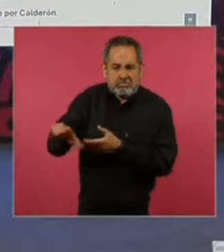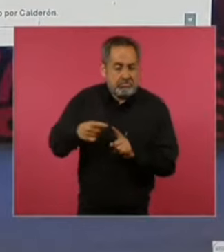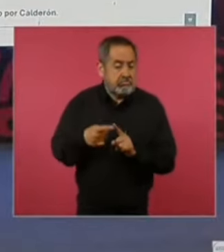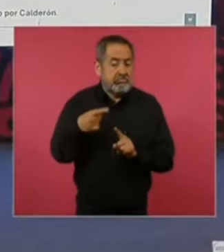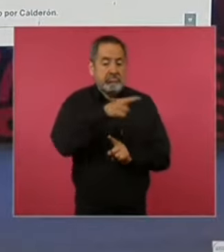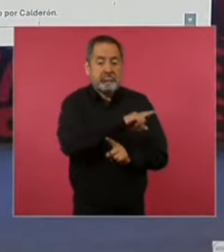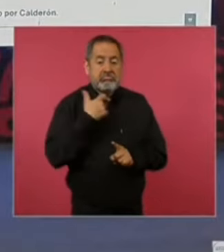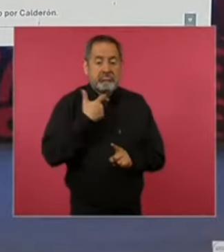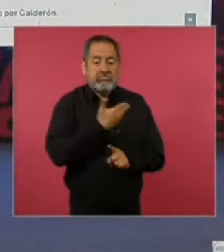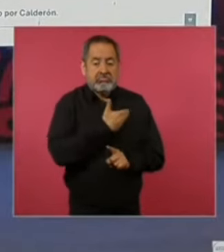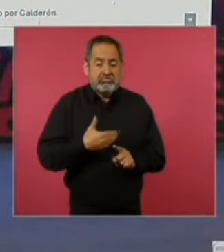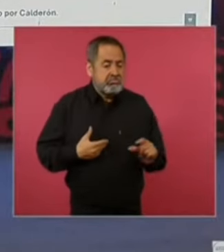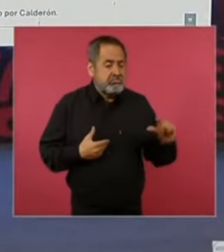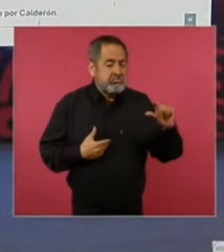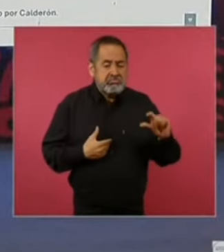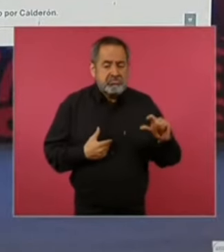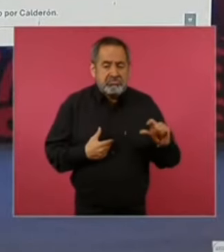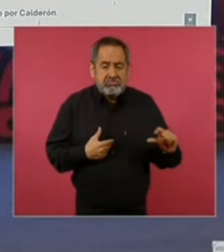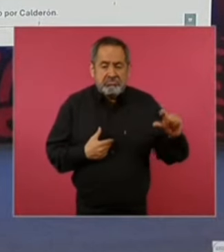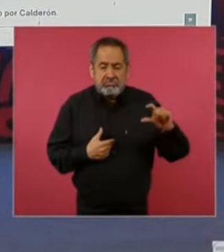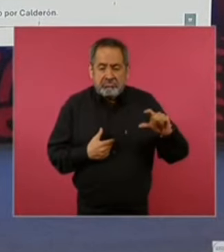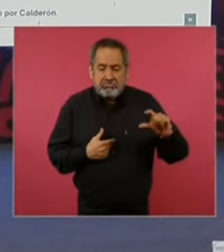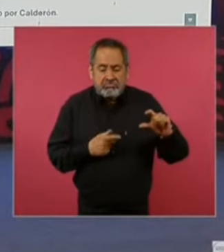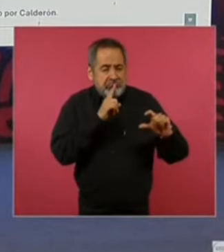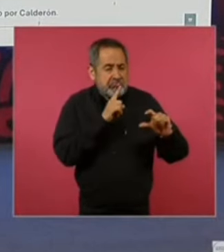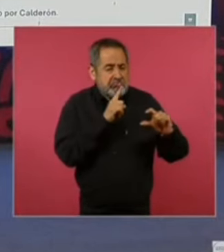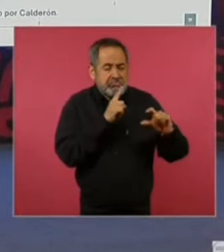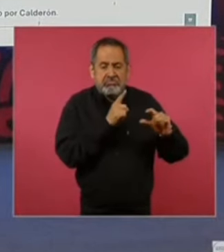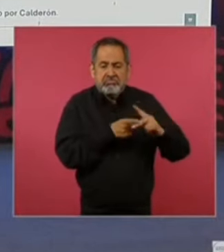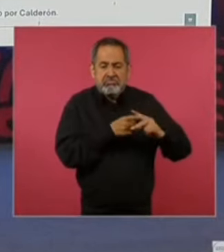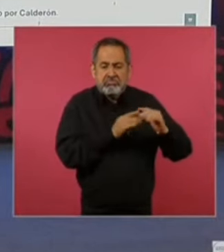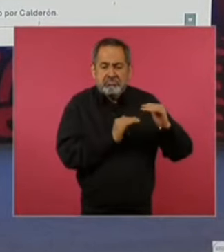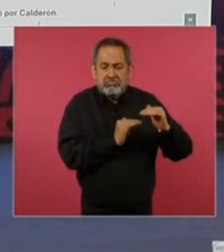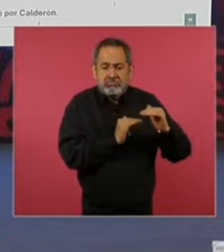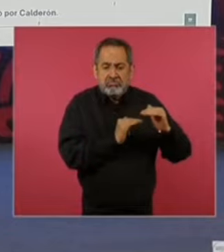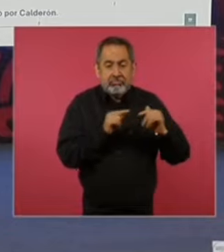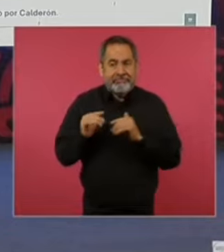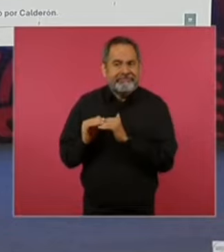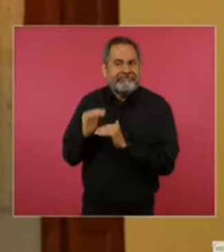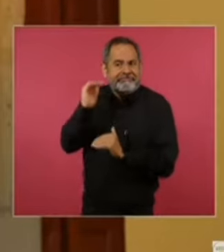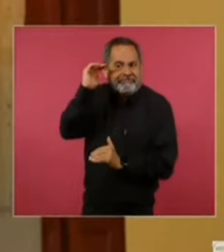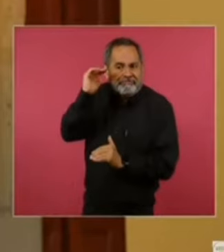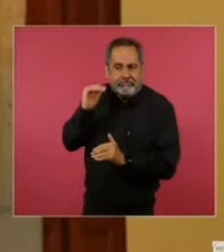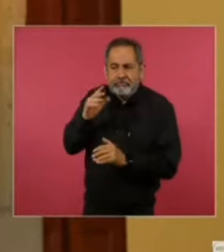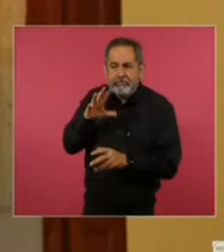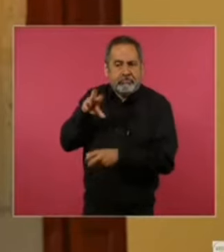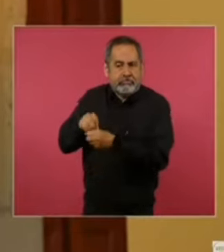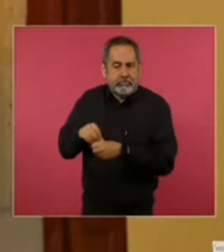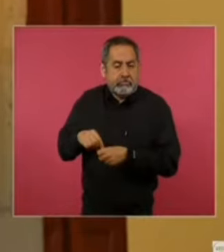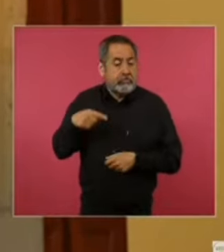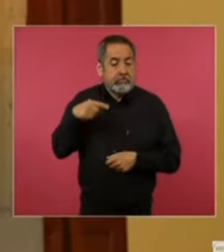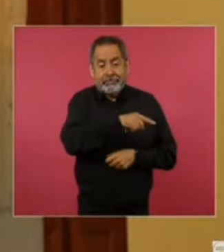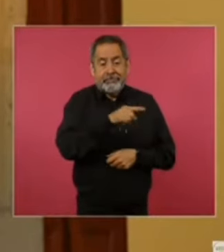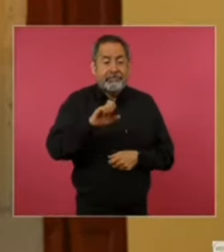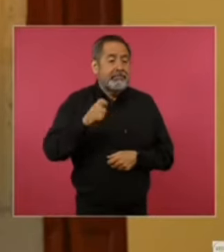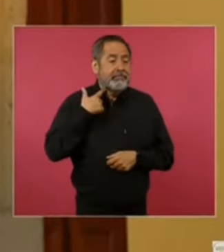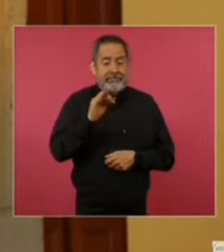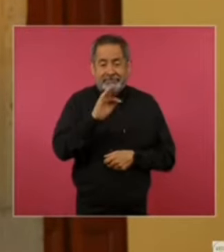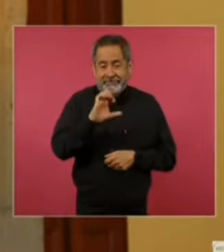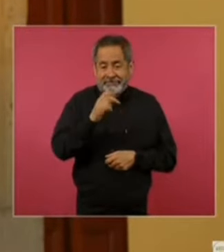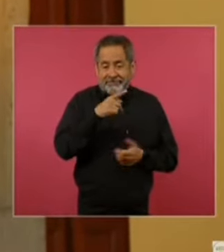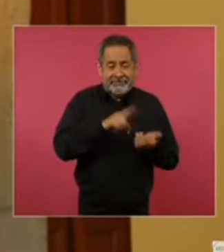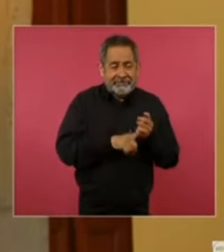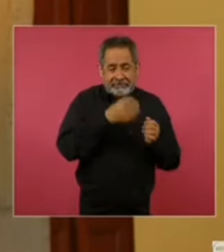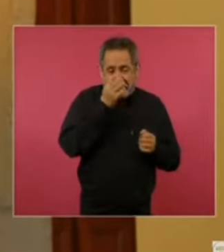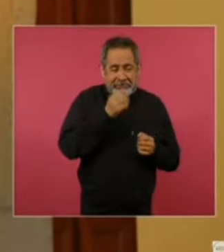administración la la inversión del secenio de Calderón representa el 70 por de la inversión que